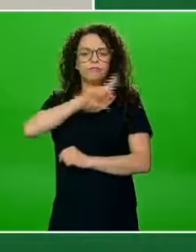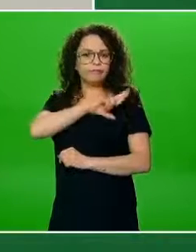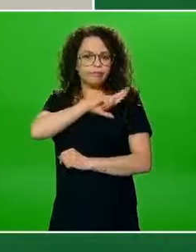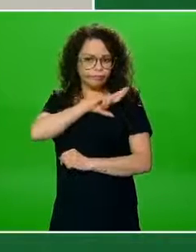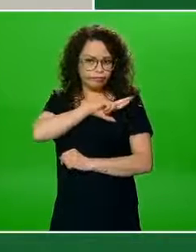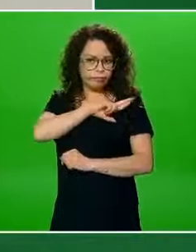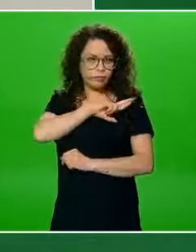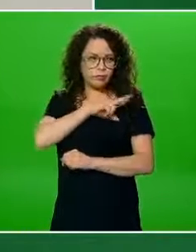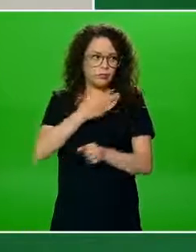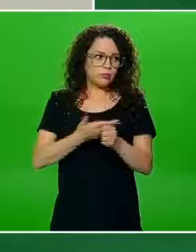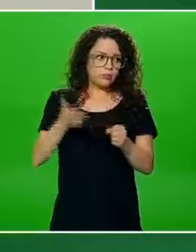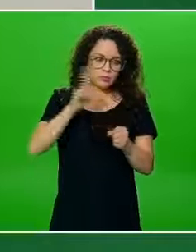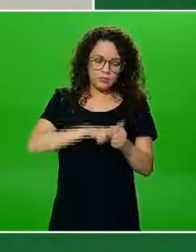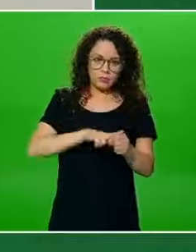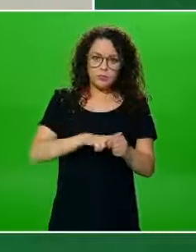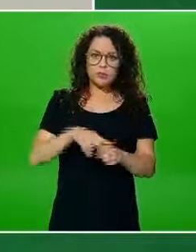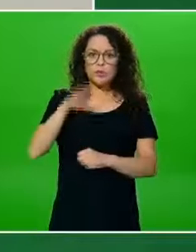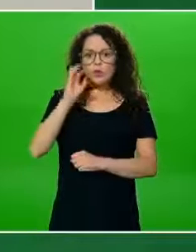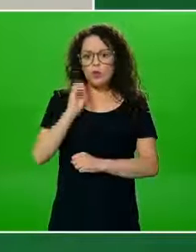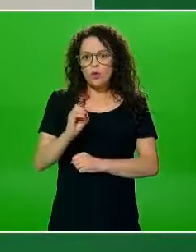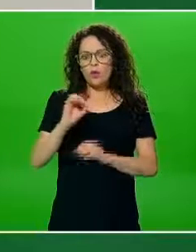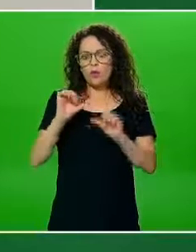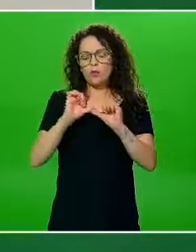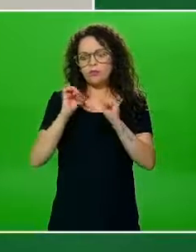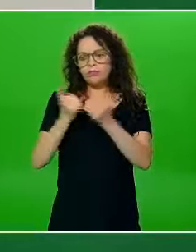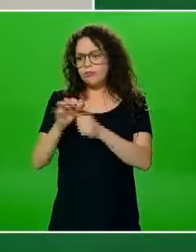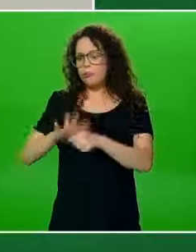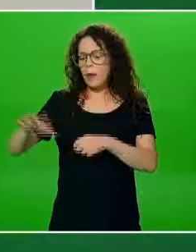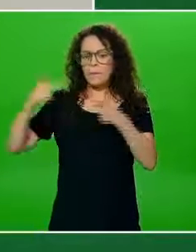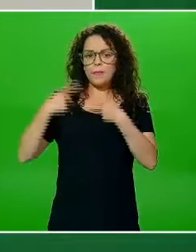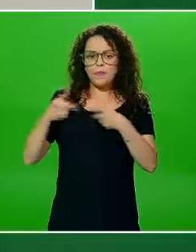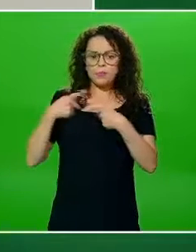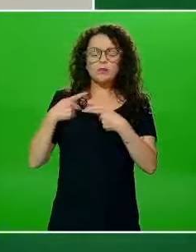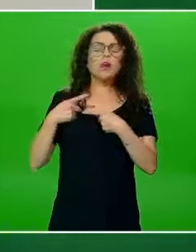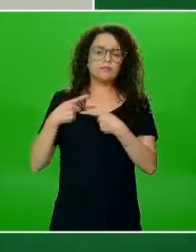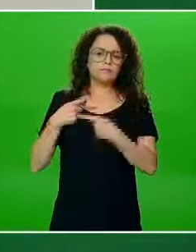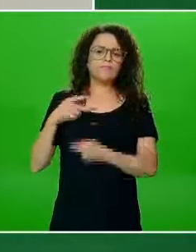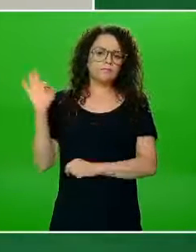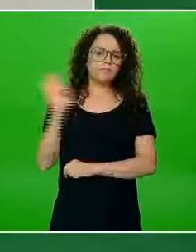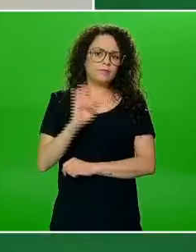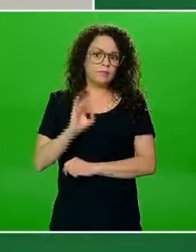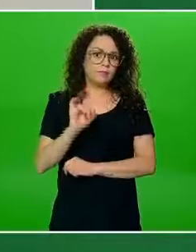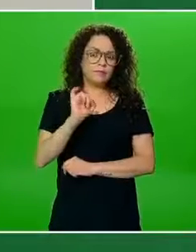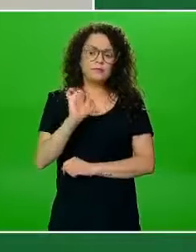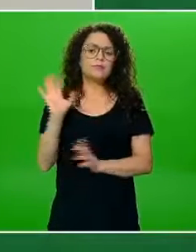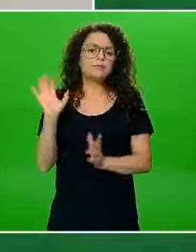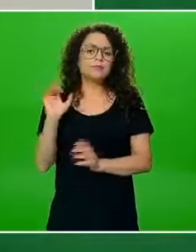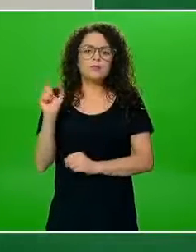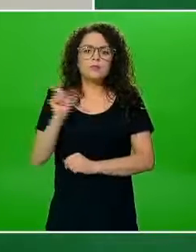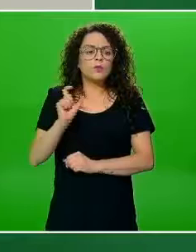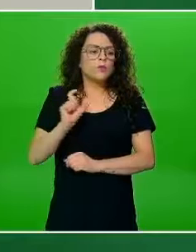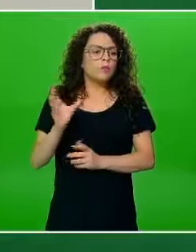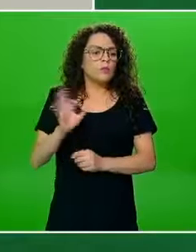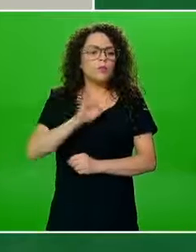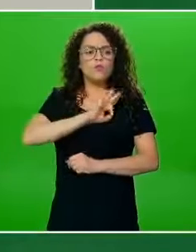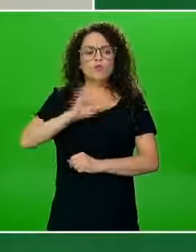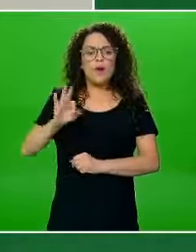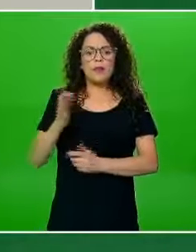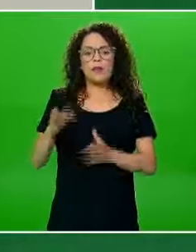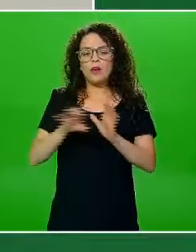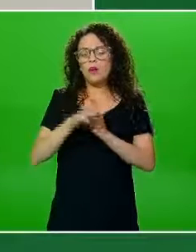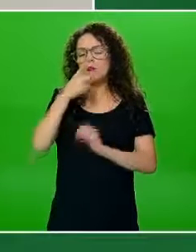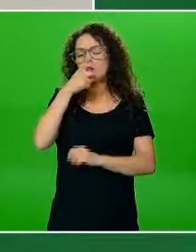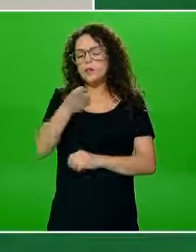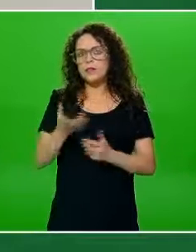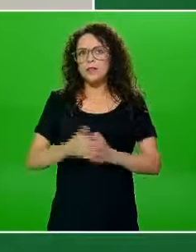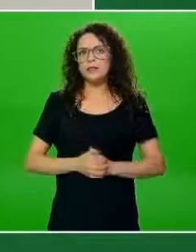de organismos de la sociedad civil, que de seguro en su momento también obviamente estarán, digamos, con